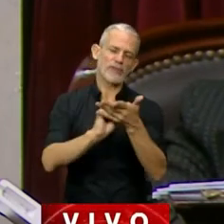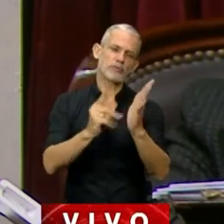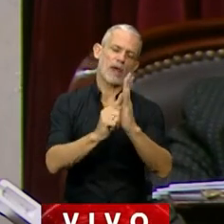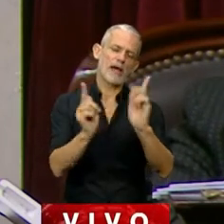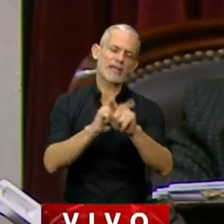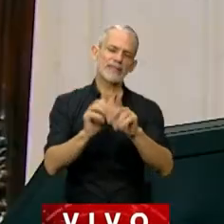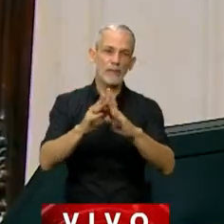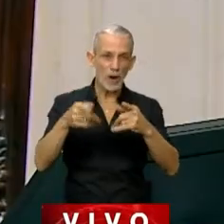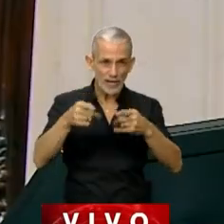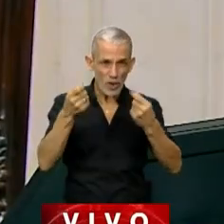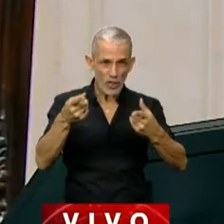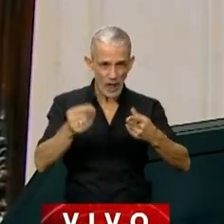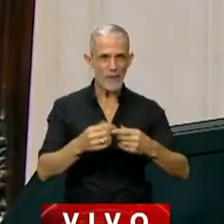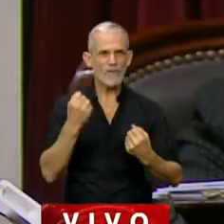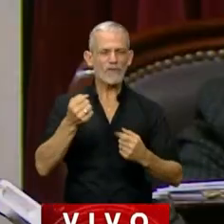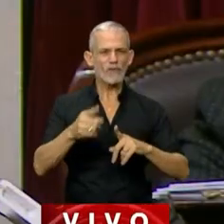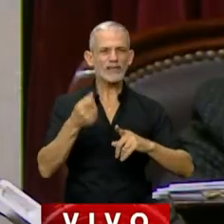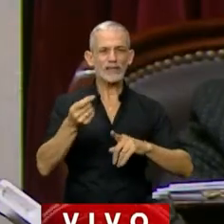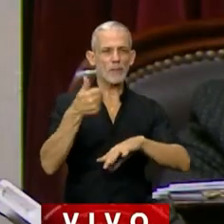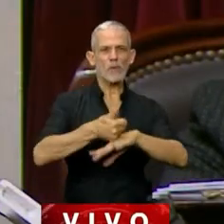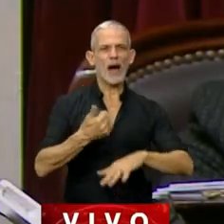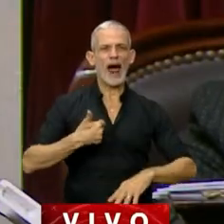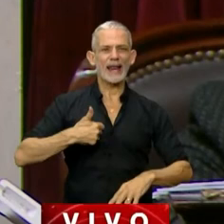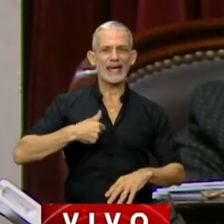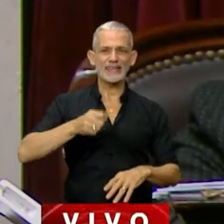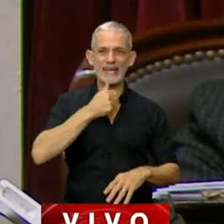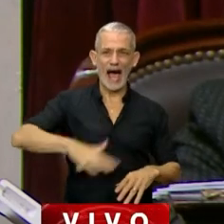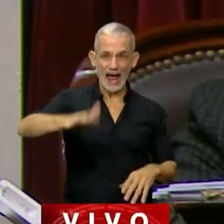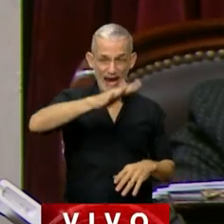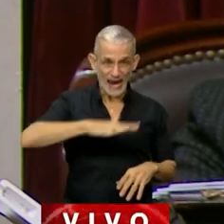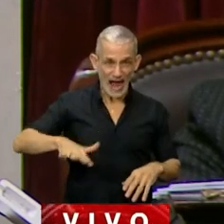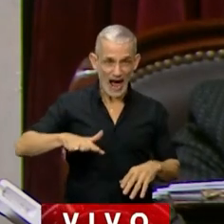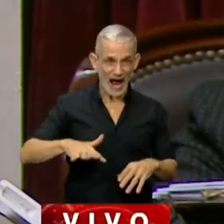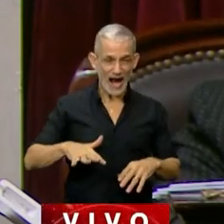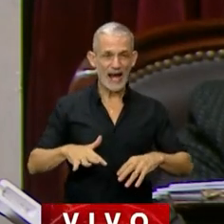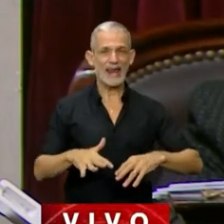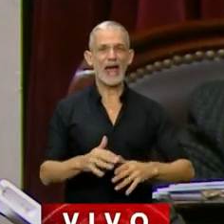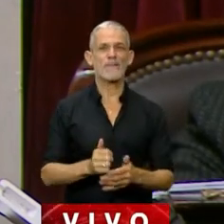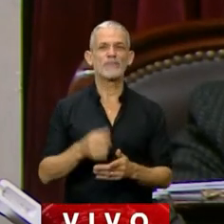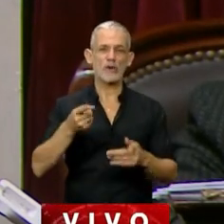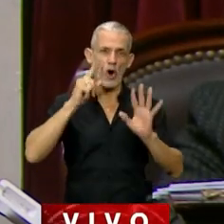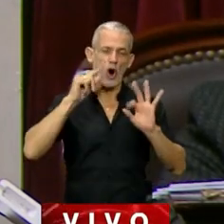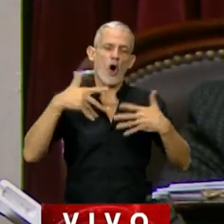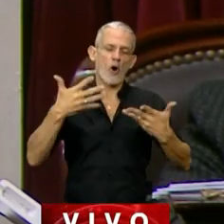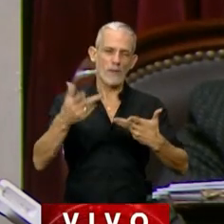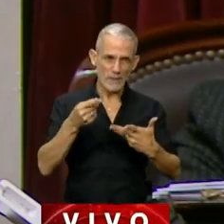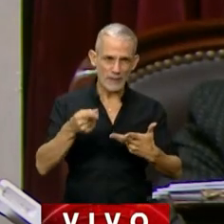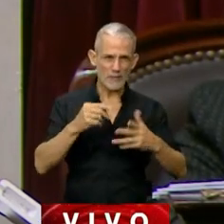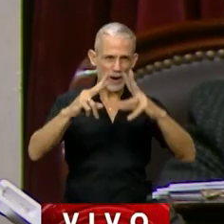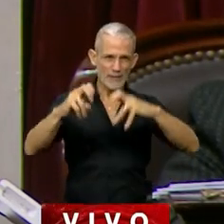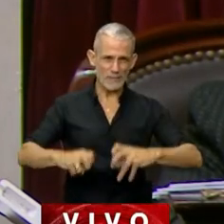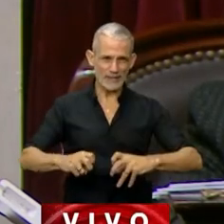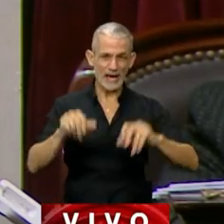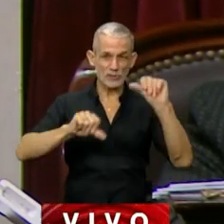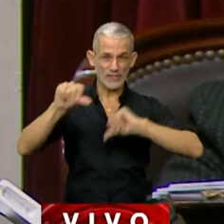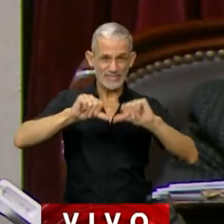favor, eso contribuye a fortalecer la presencia argentina en el área y, por supuesto, a través de la